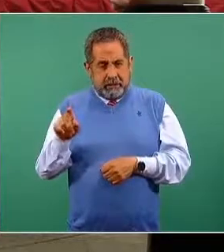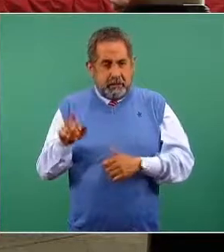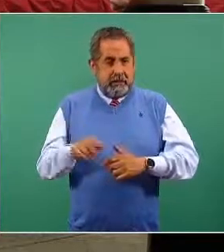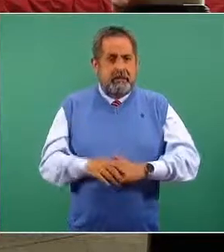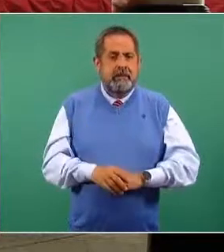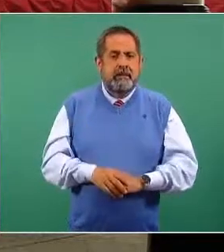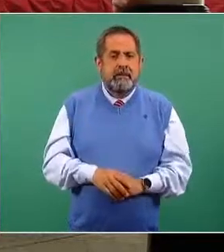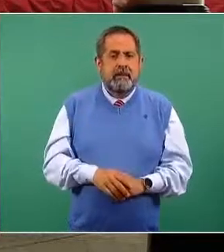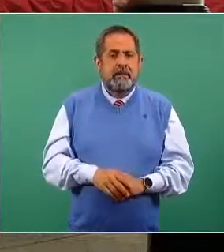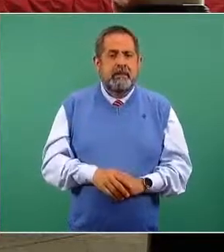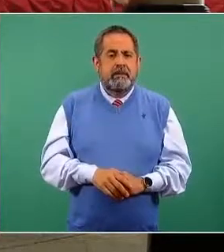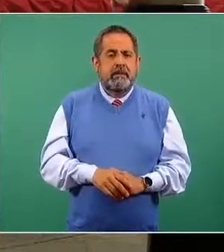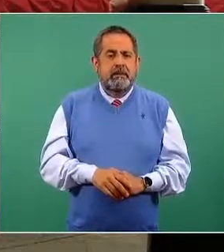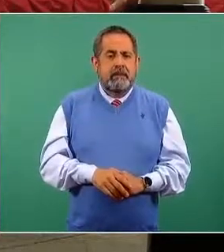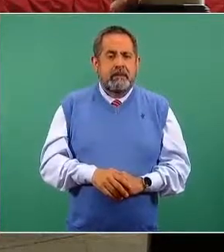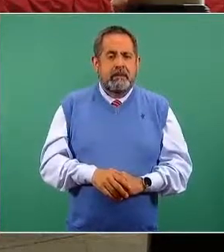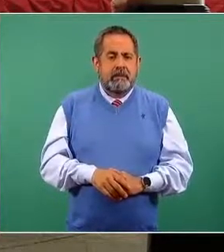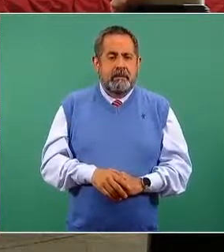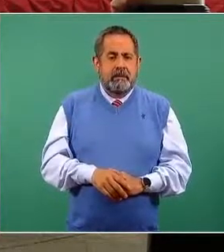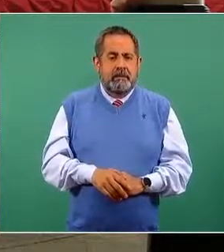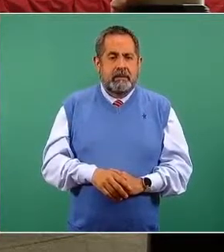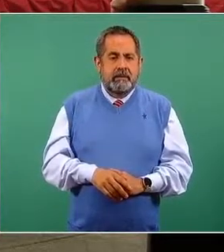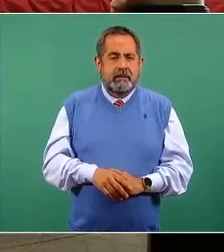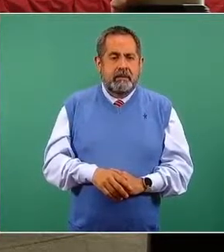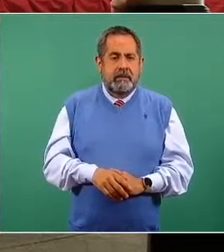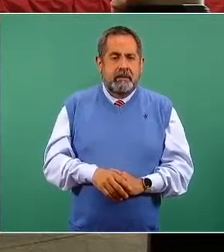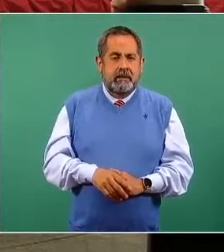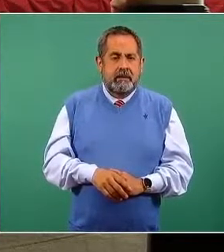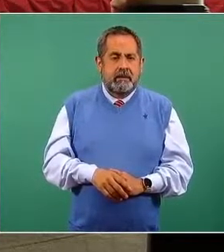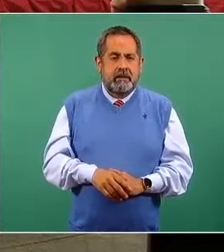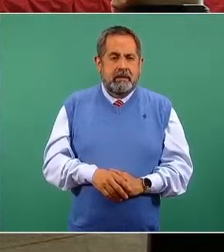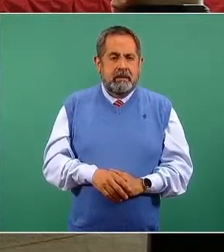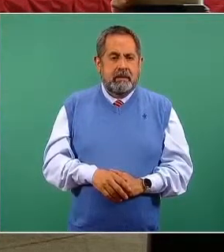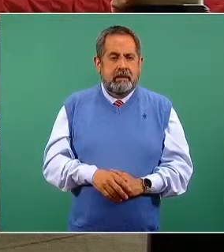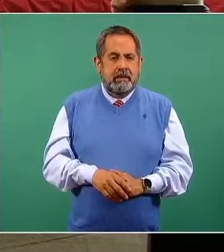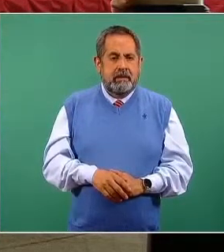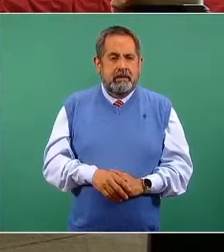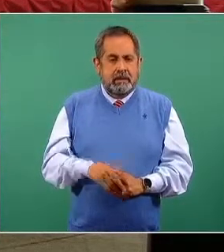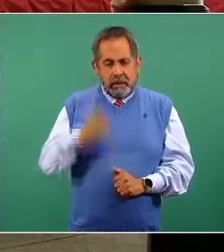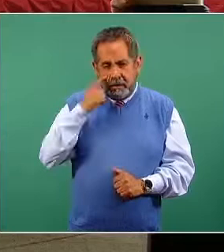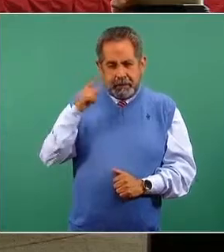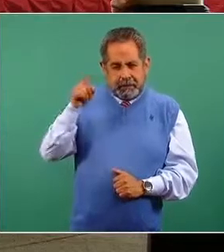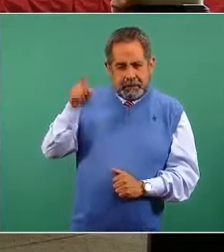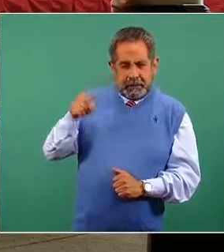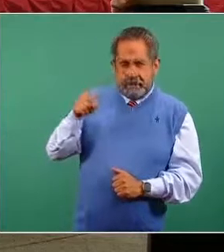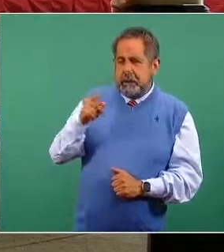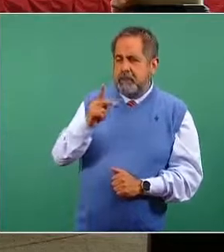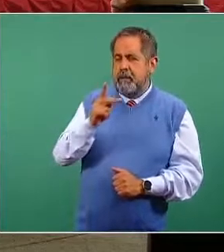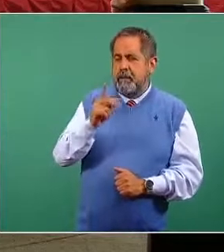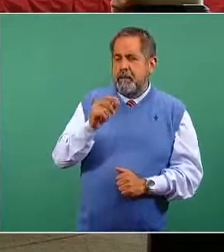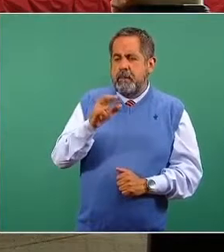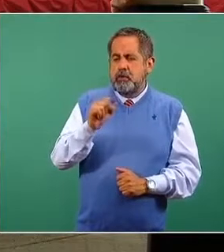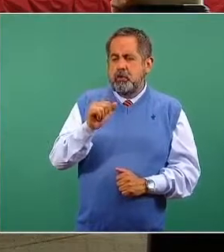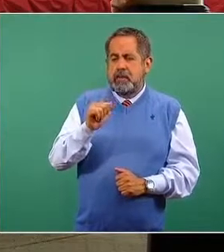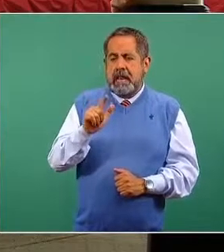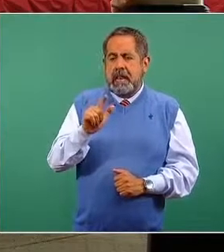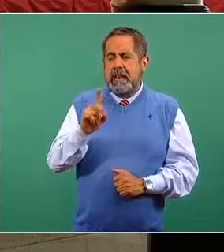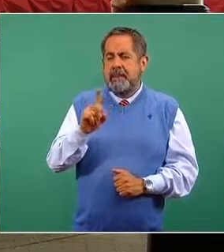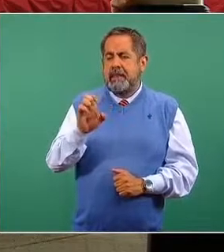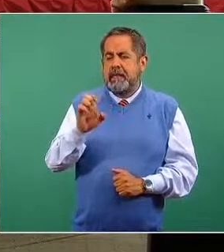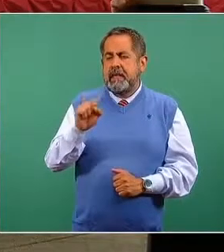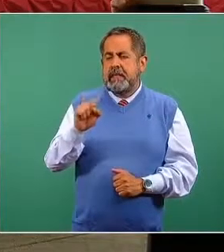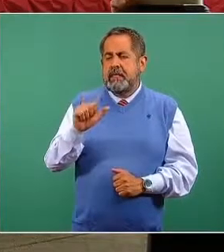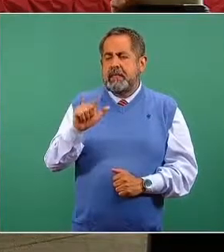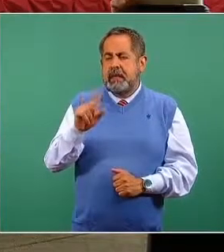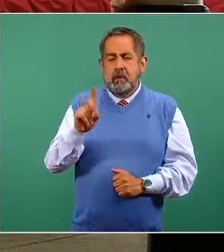otra de las maneras rápidas, hasta arriba en el menú, personal de salud, y luego ahí